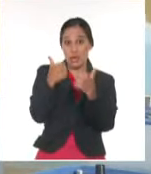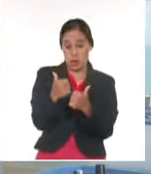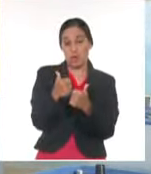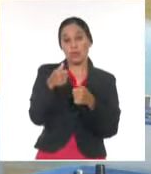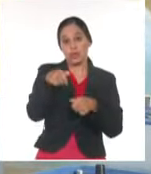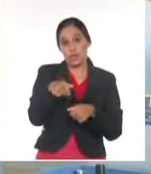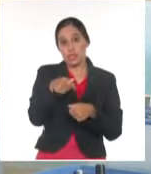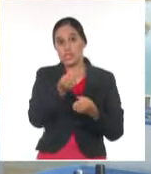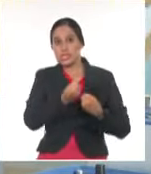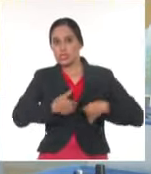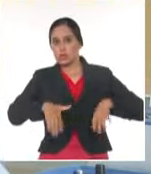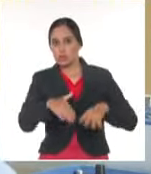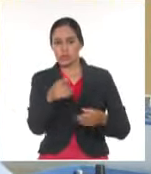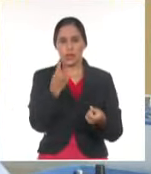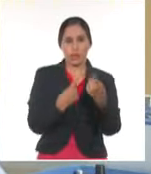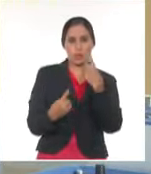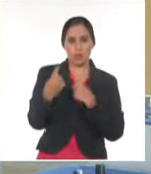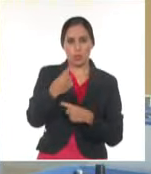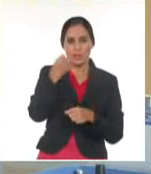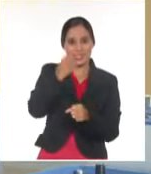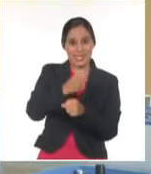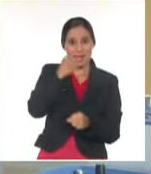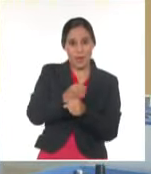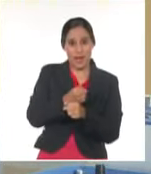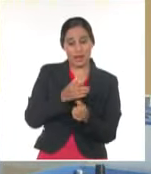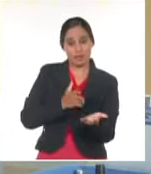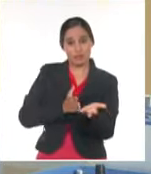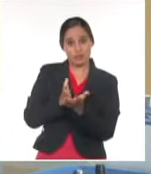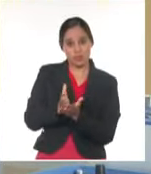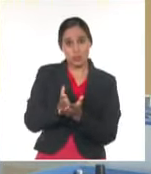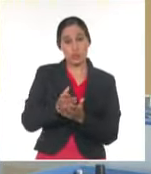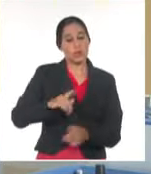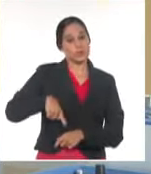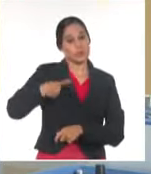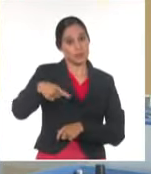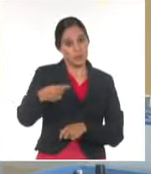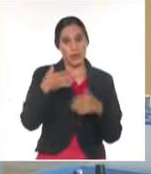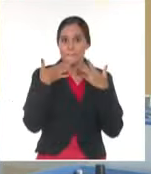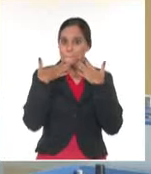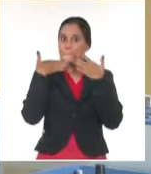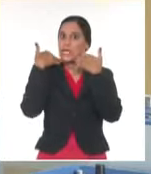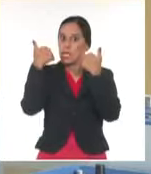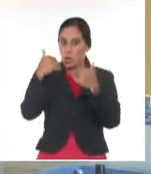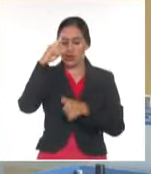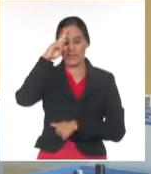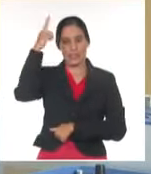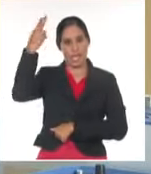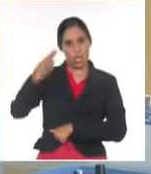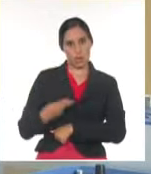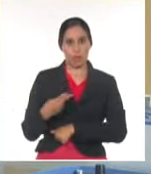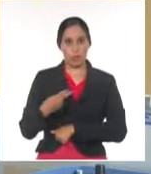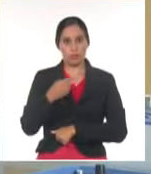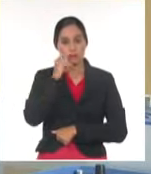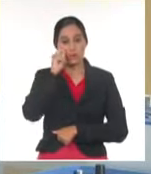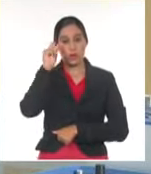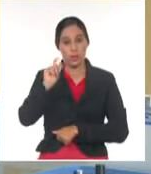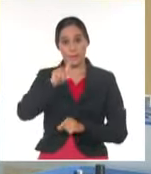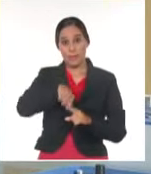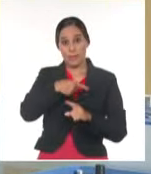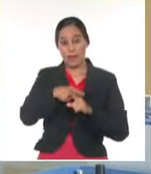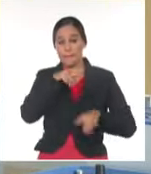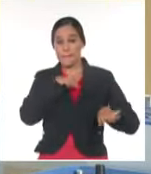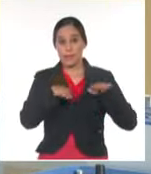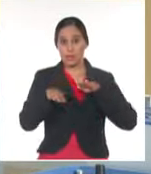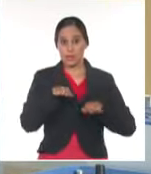producto, trabajar lo que es una línea continua. Es mejor para la salud del hombre, para la preparación del hombre y para la finalización